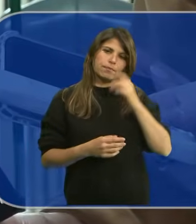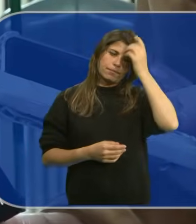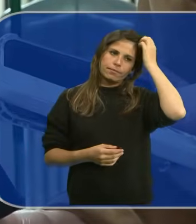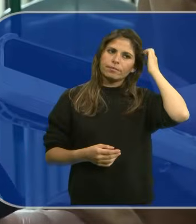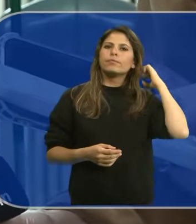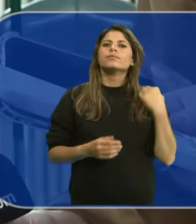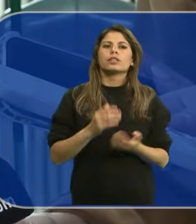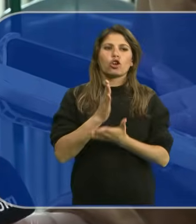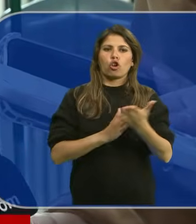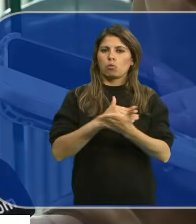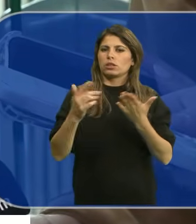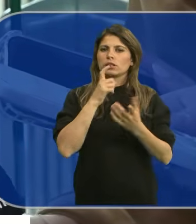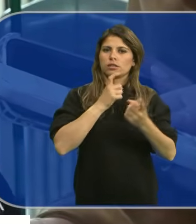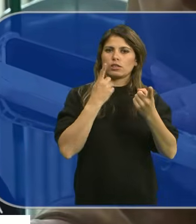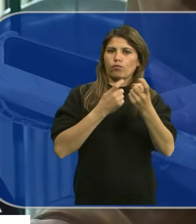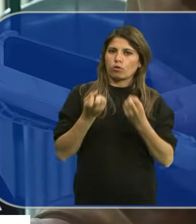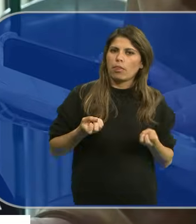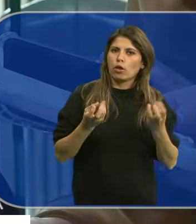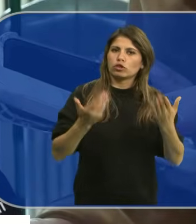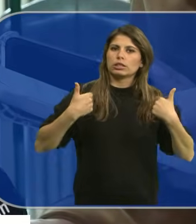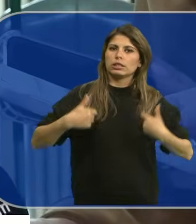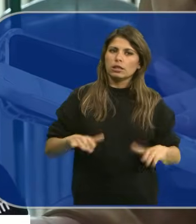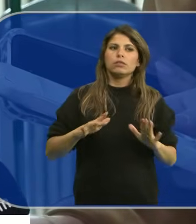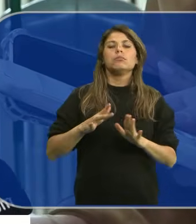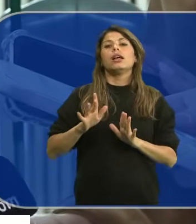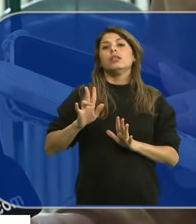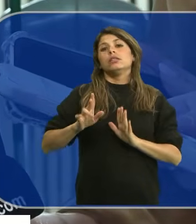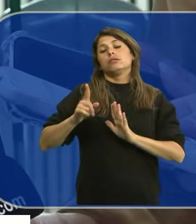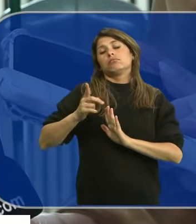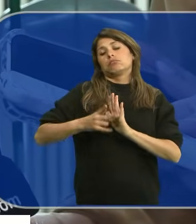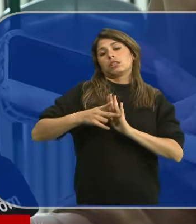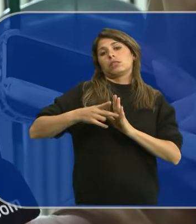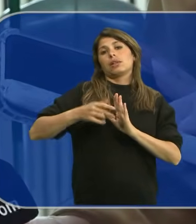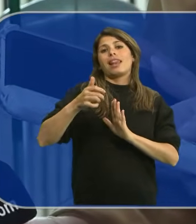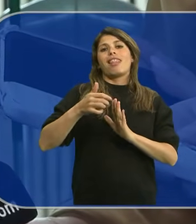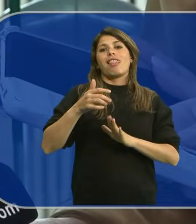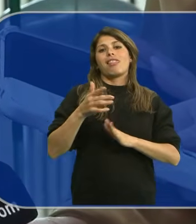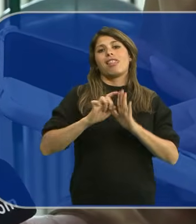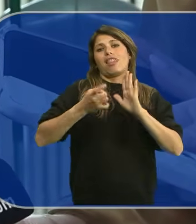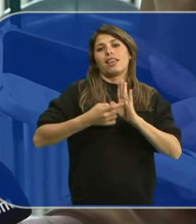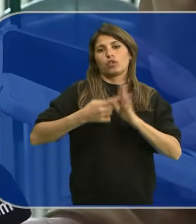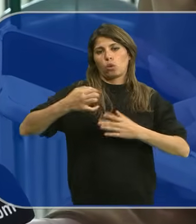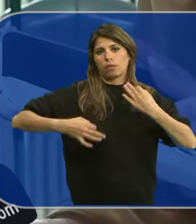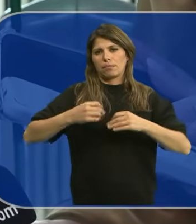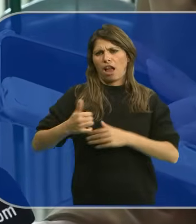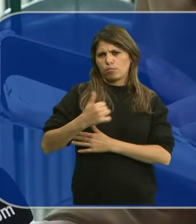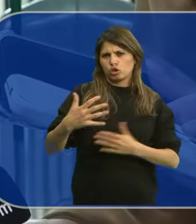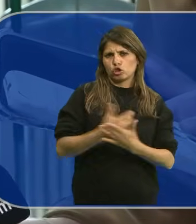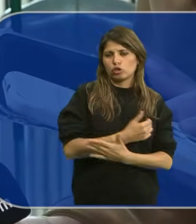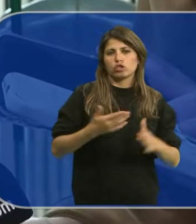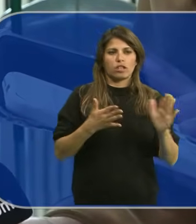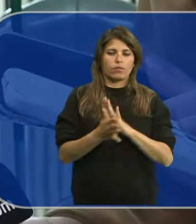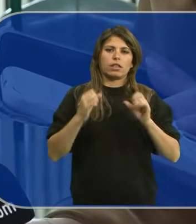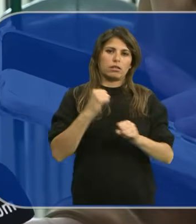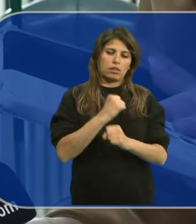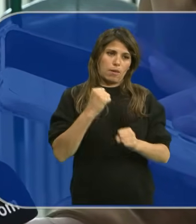El hecho de que las comunidades ya están informadas nos permite jurídicamente, con todos los avales, seguir con el trabajo